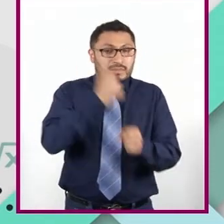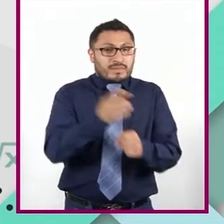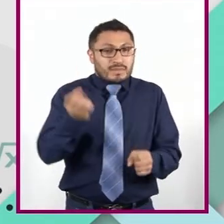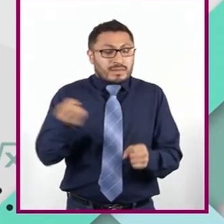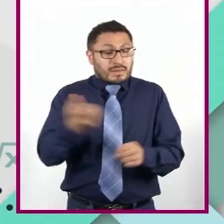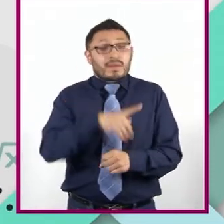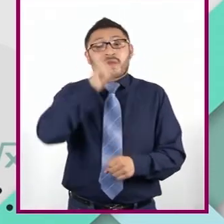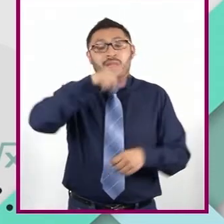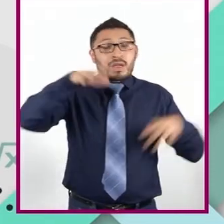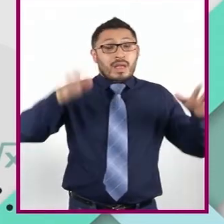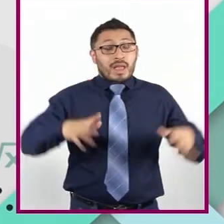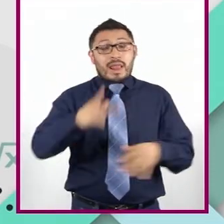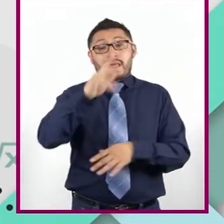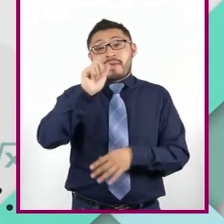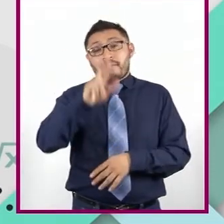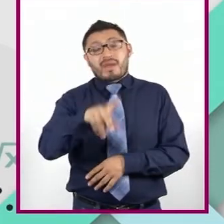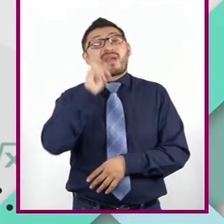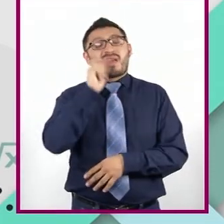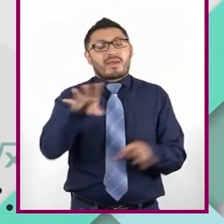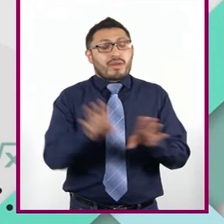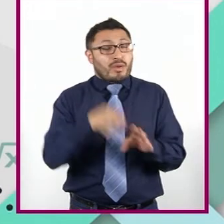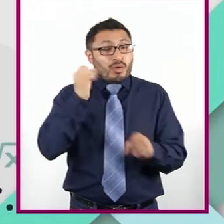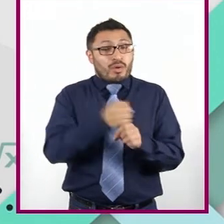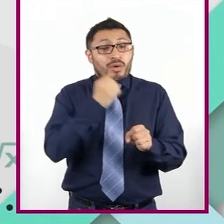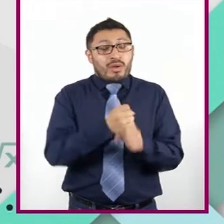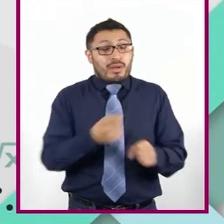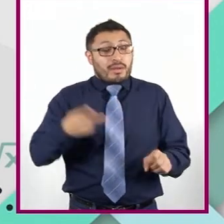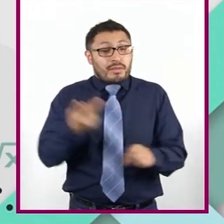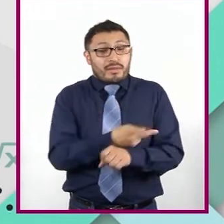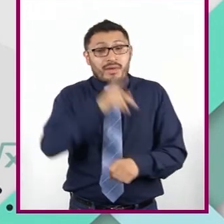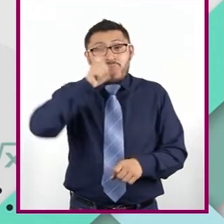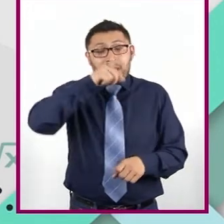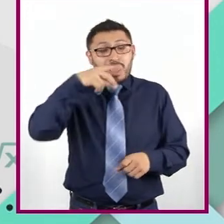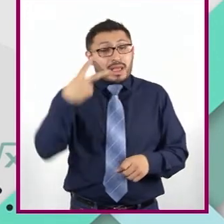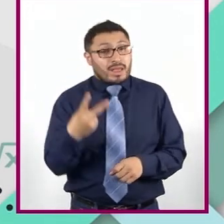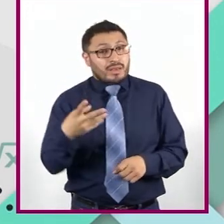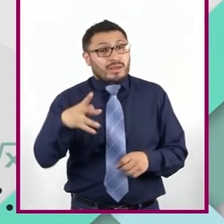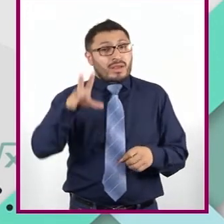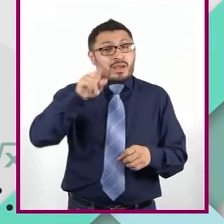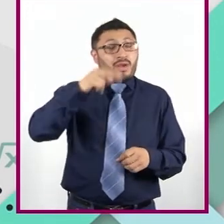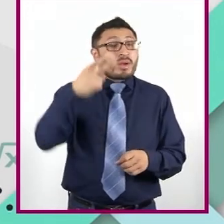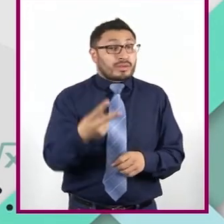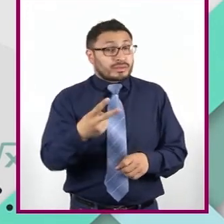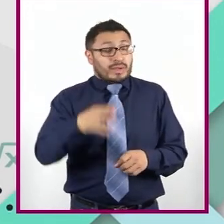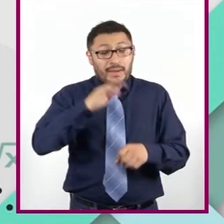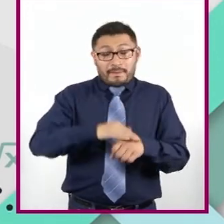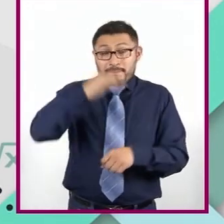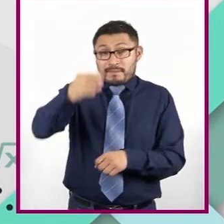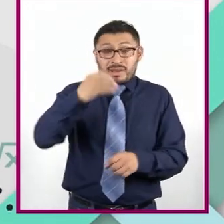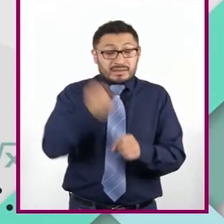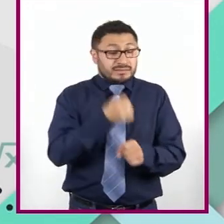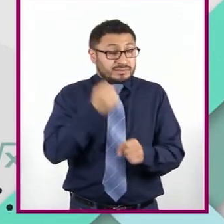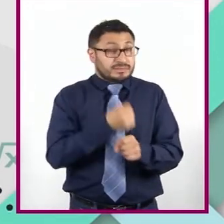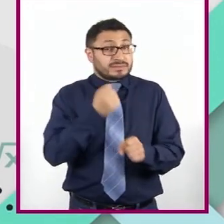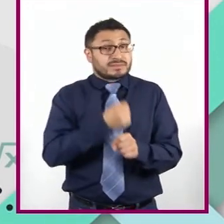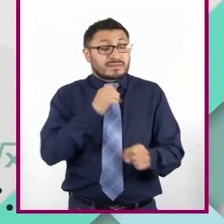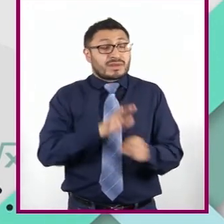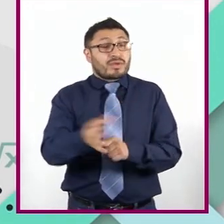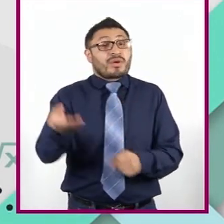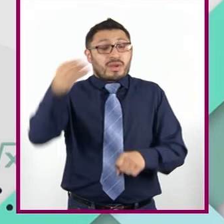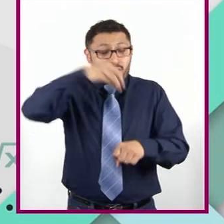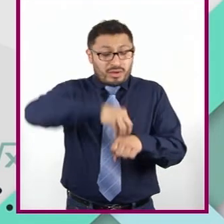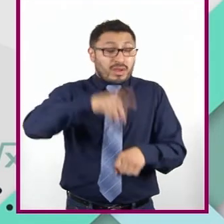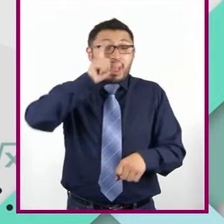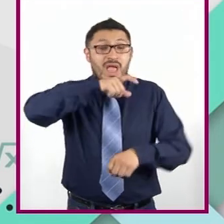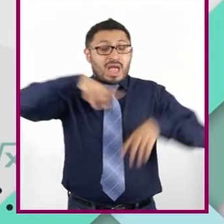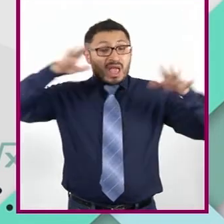par es la frecuencia con la que ocurrió águila 2, que fue de 82, más la frecuencia con la que cayó